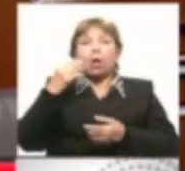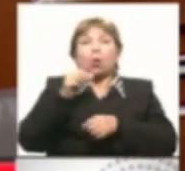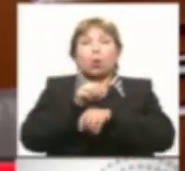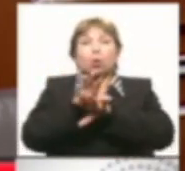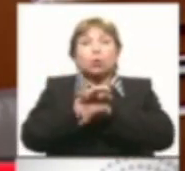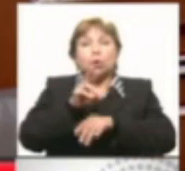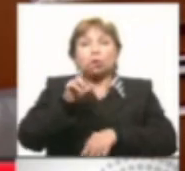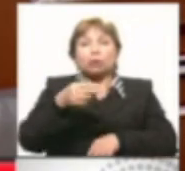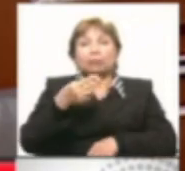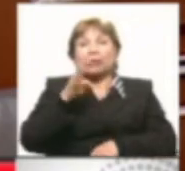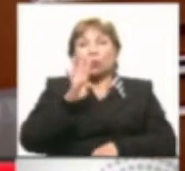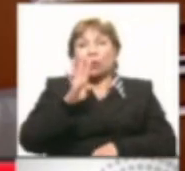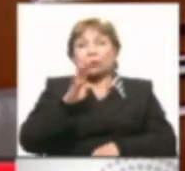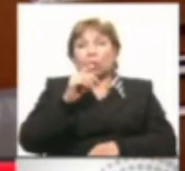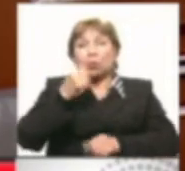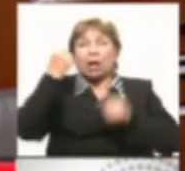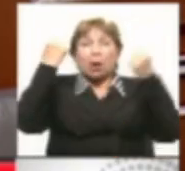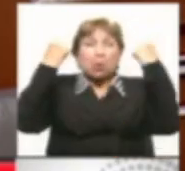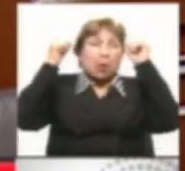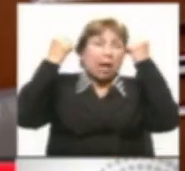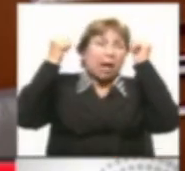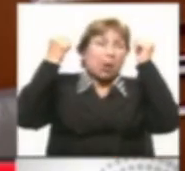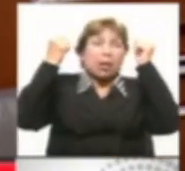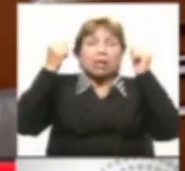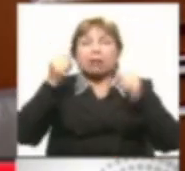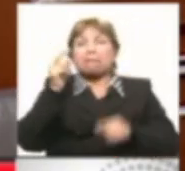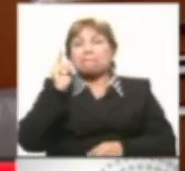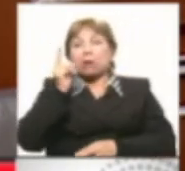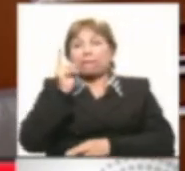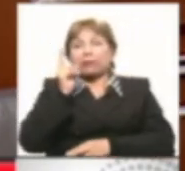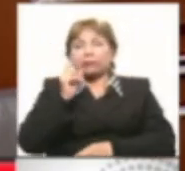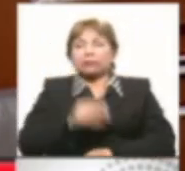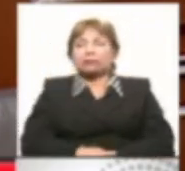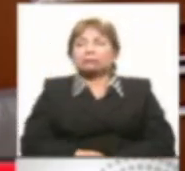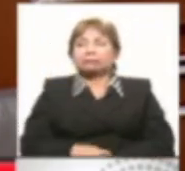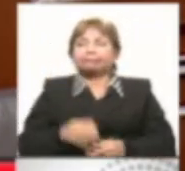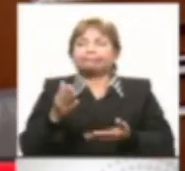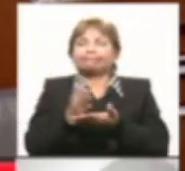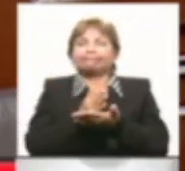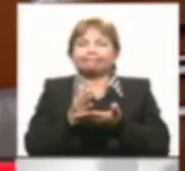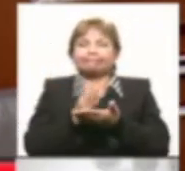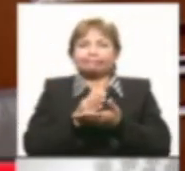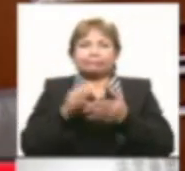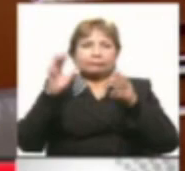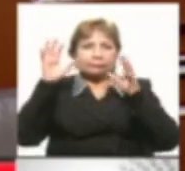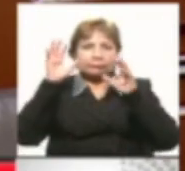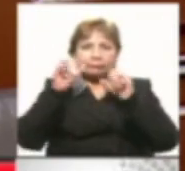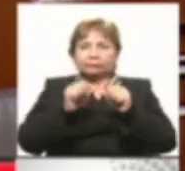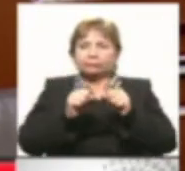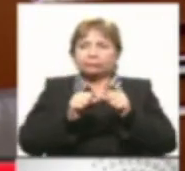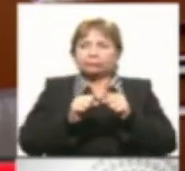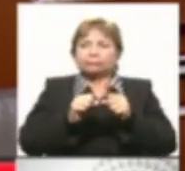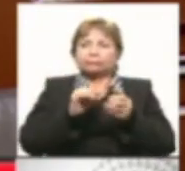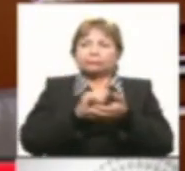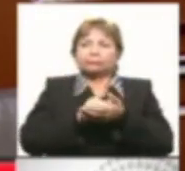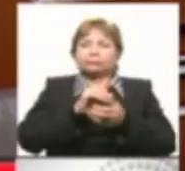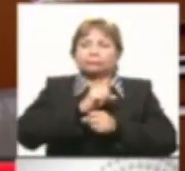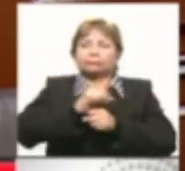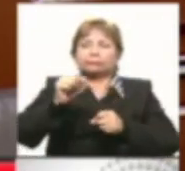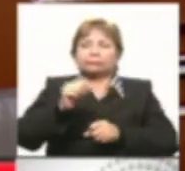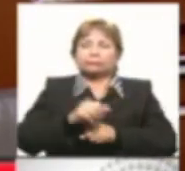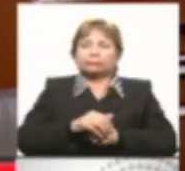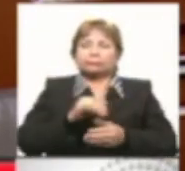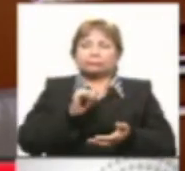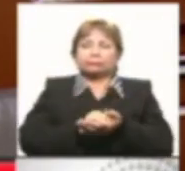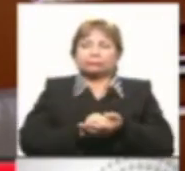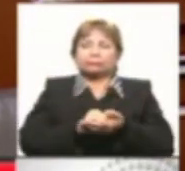2004, durante una huelga de profesores, participó en el asalto, saqueo, congresista,